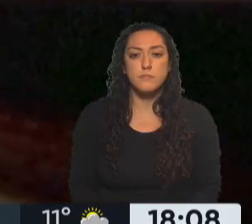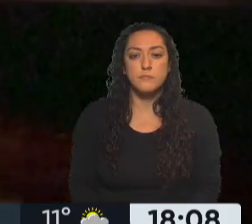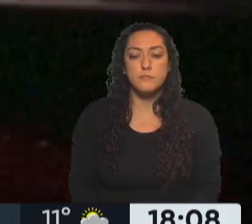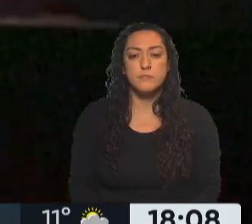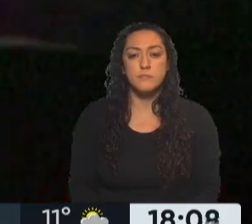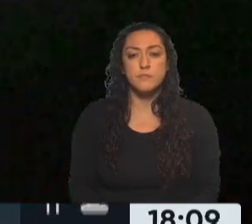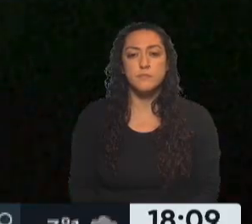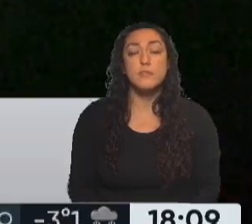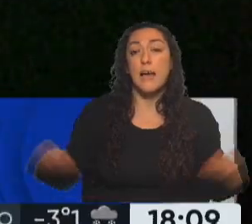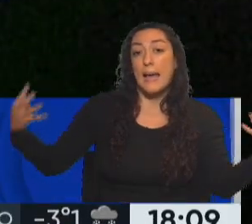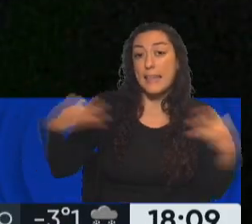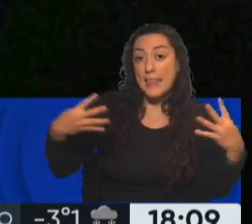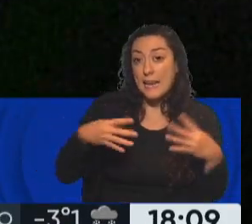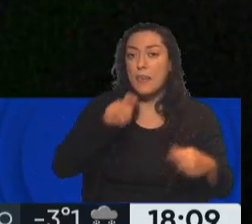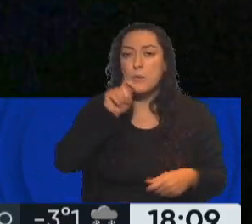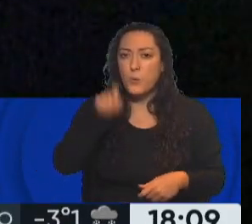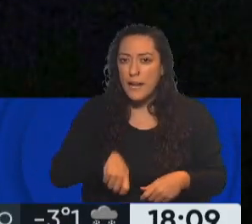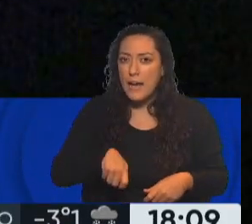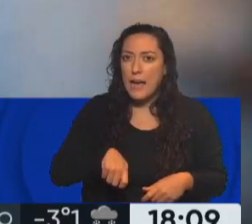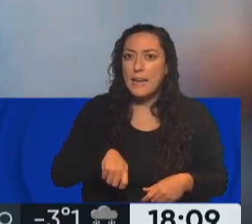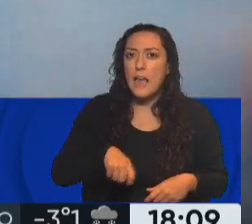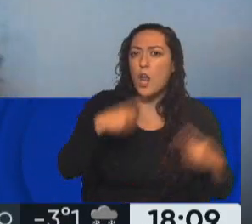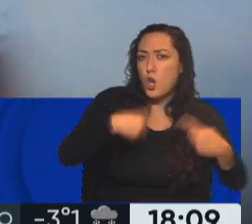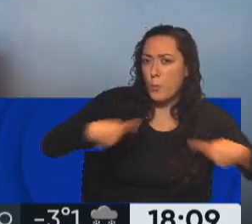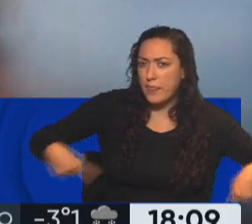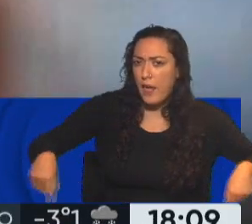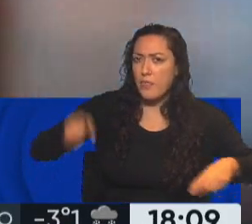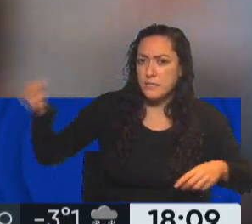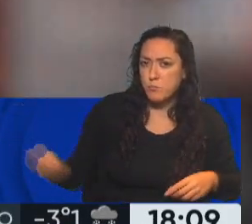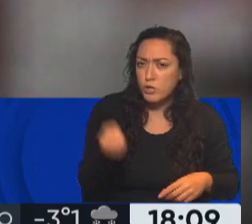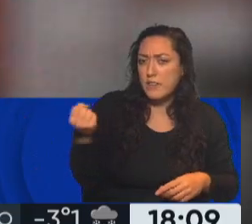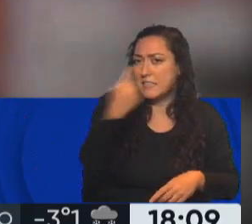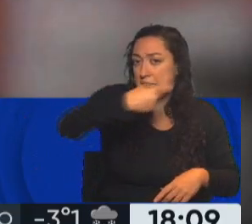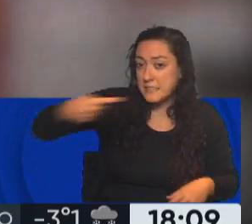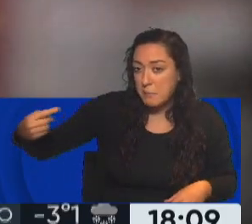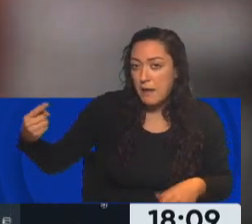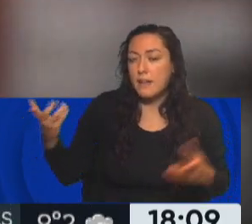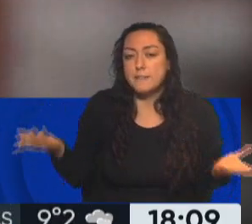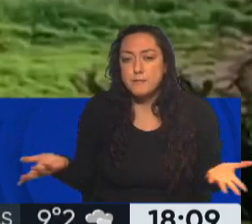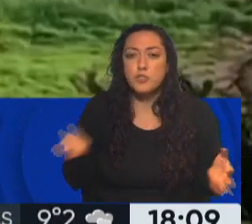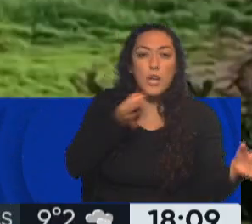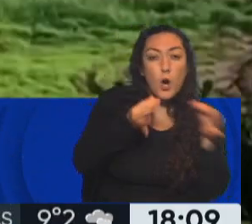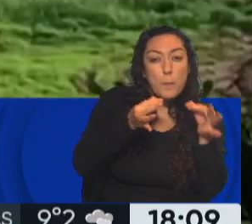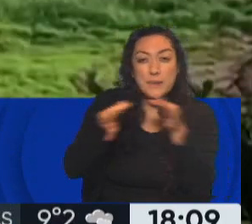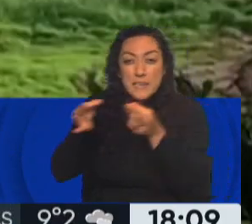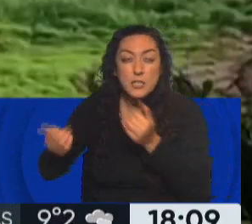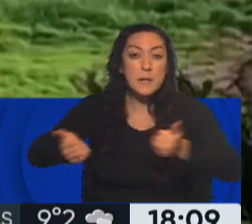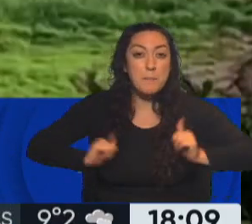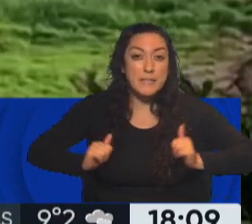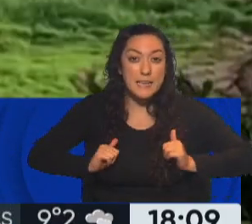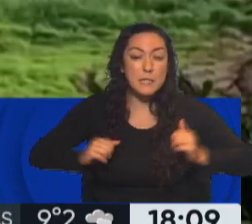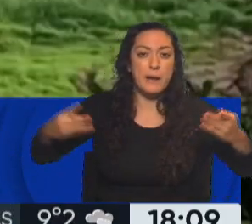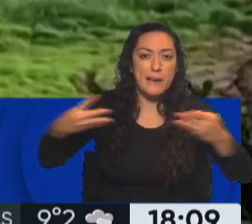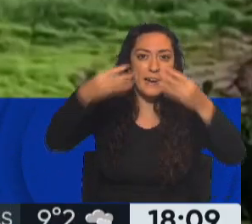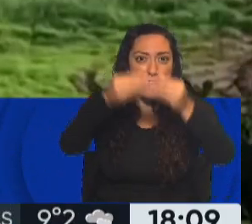El tablero de la guerra en Ucrania registra varias novedades importantes esta semana y la expectativa de conversaciones para poner fin al